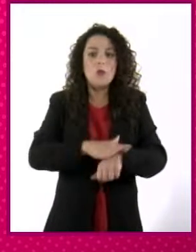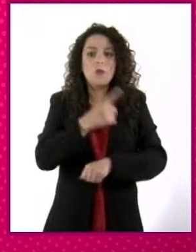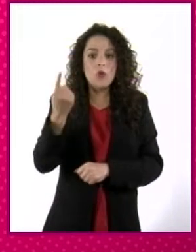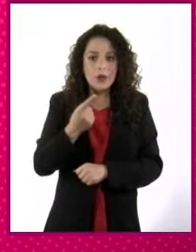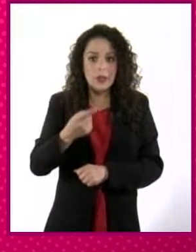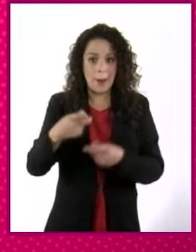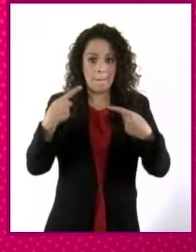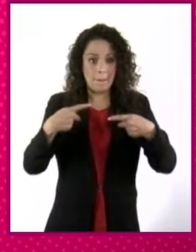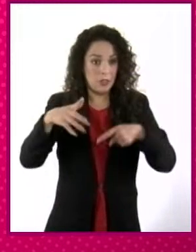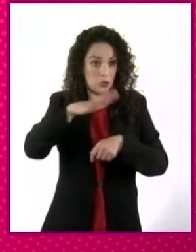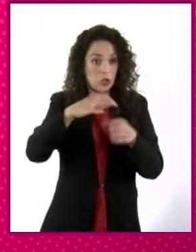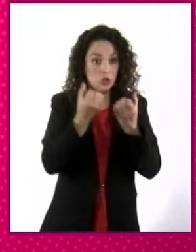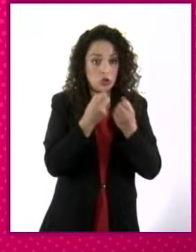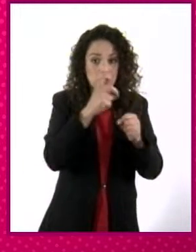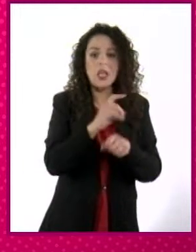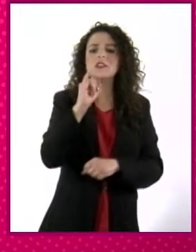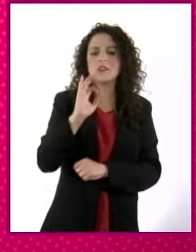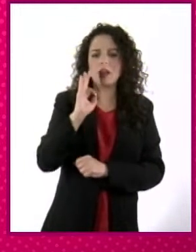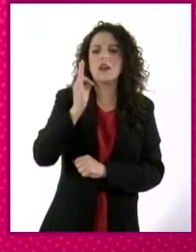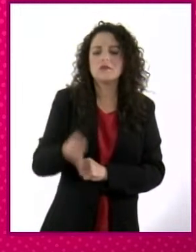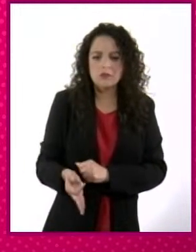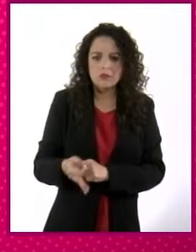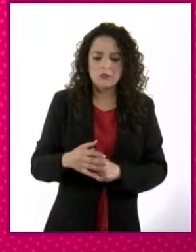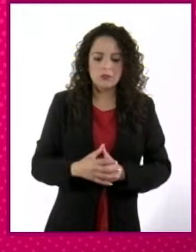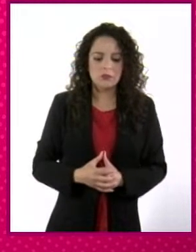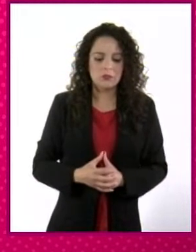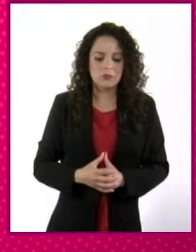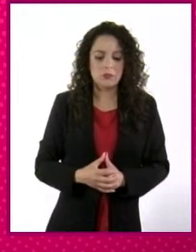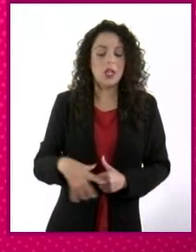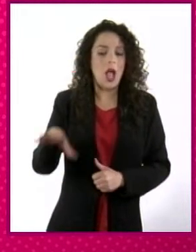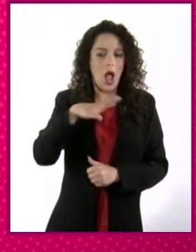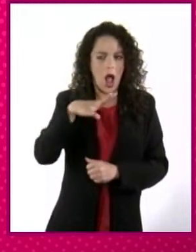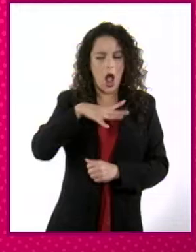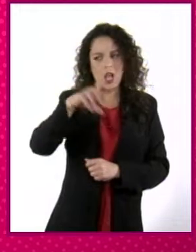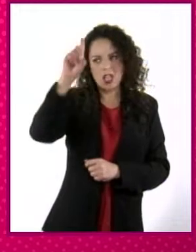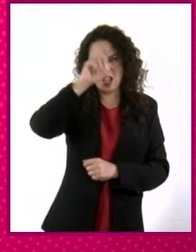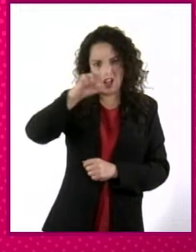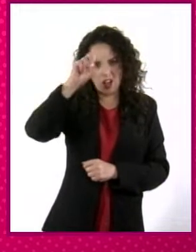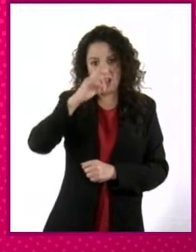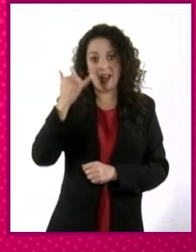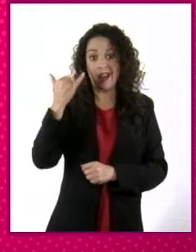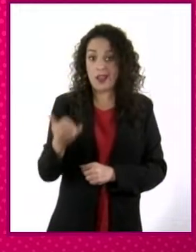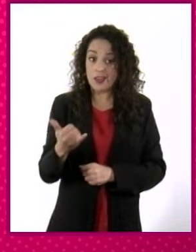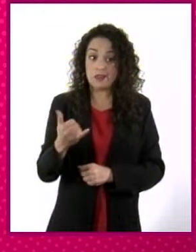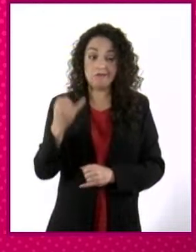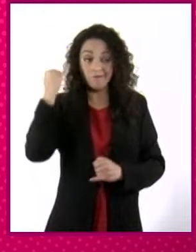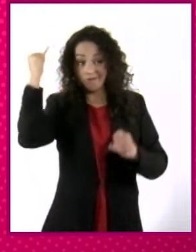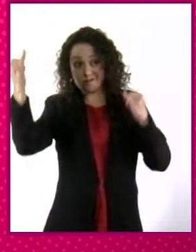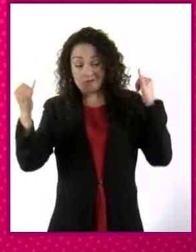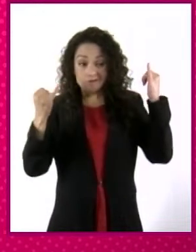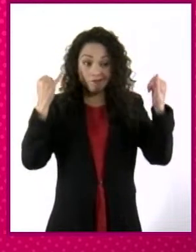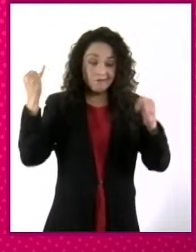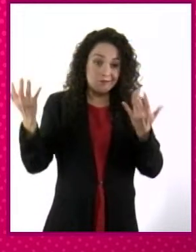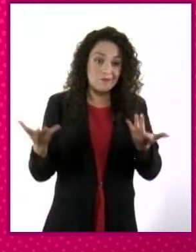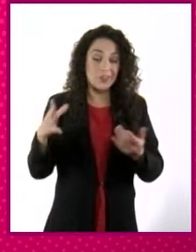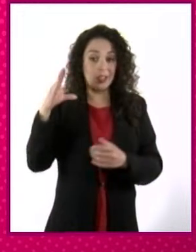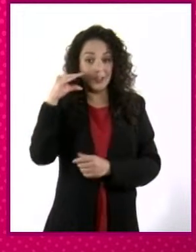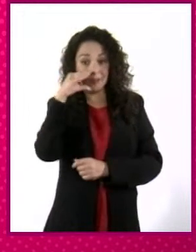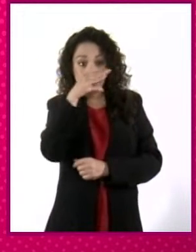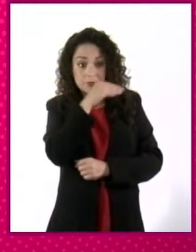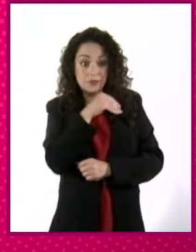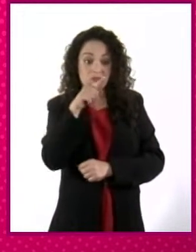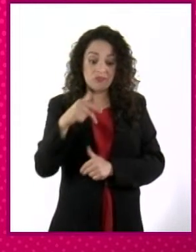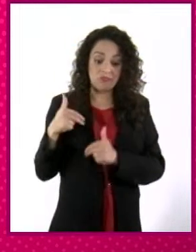sociedad novohispana. Es decir, aunque había recomendaciones y prejuicios para que los africanos y